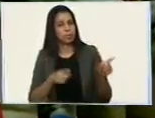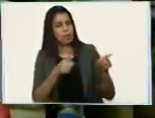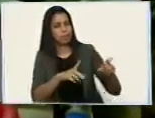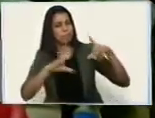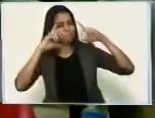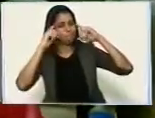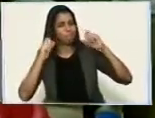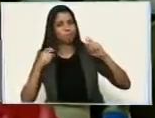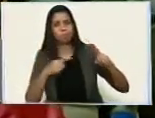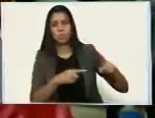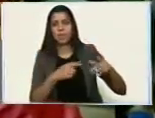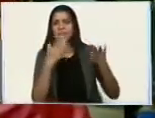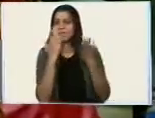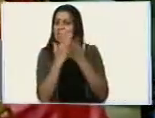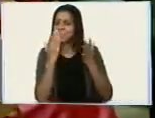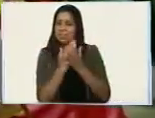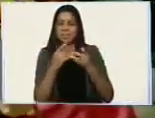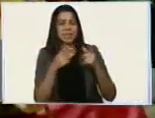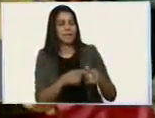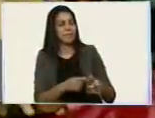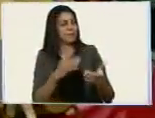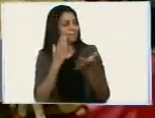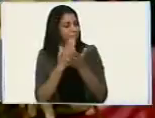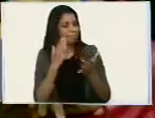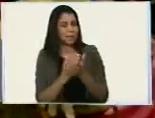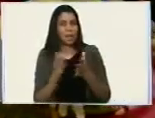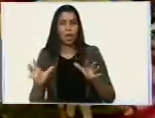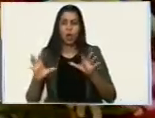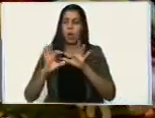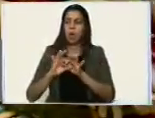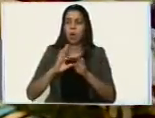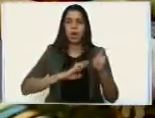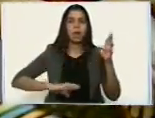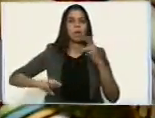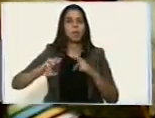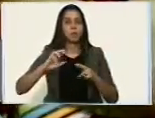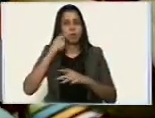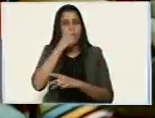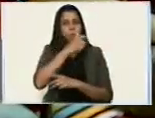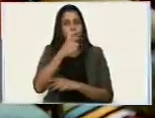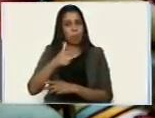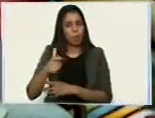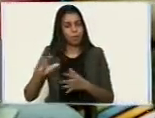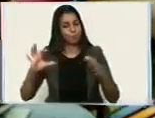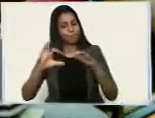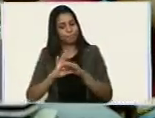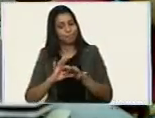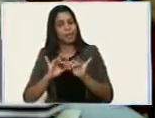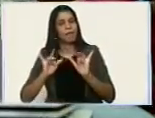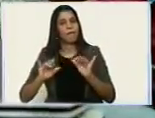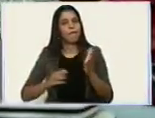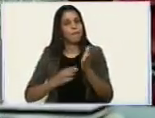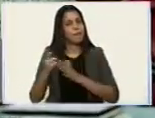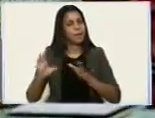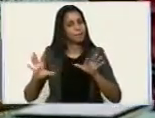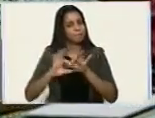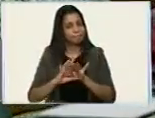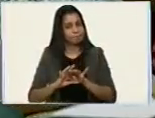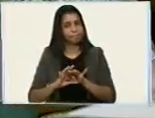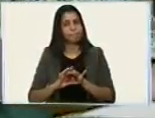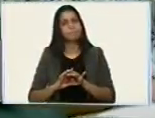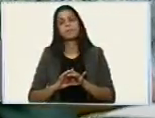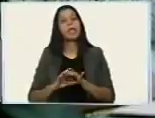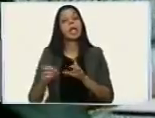siempre, permanentemente, de manera indoblegable, junto a este pueblo, a esta revolución, y que más allá de